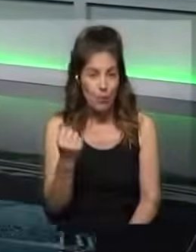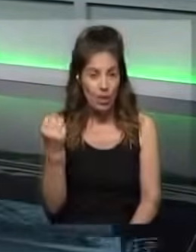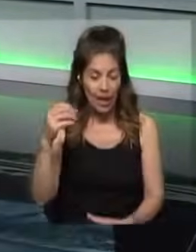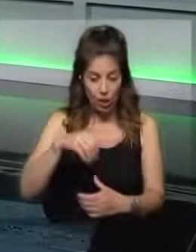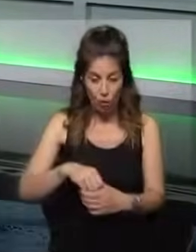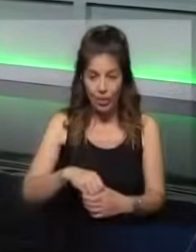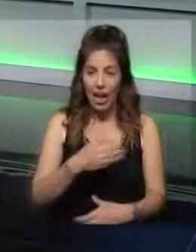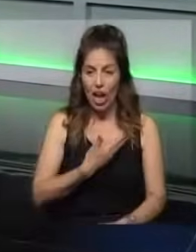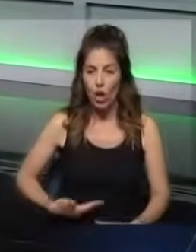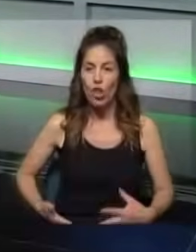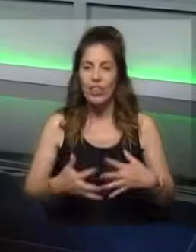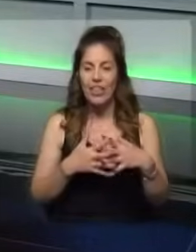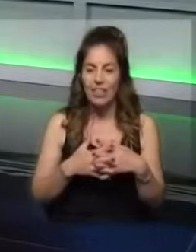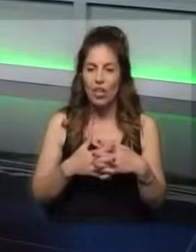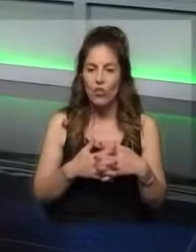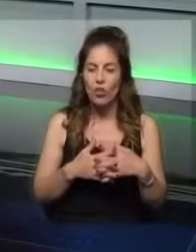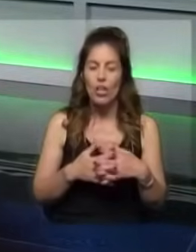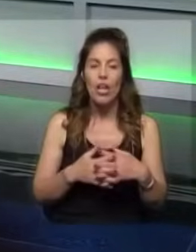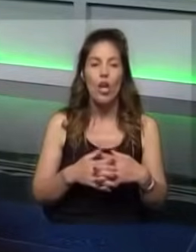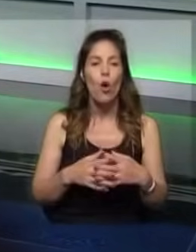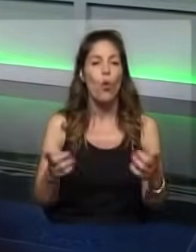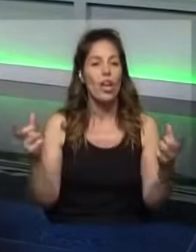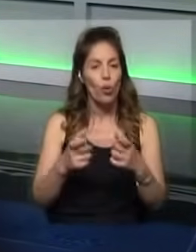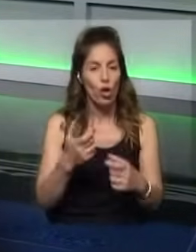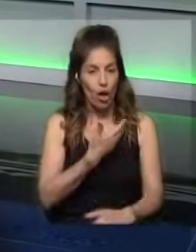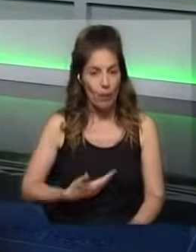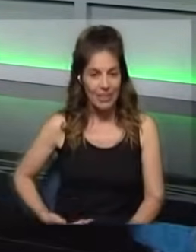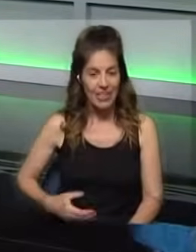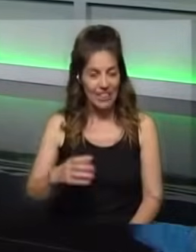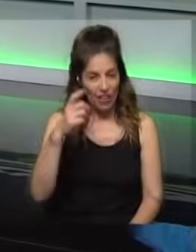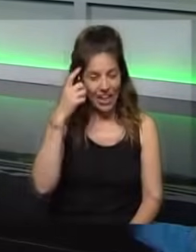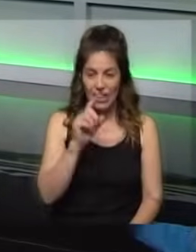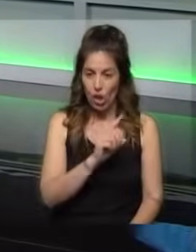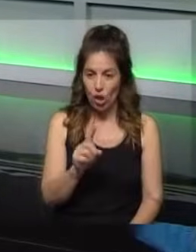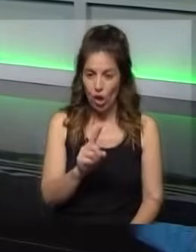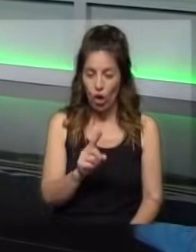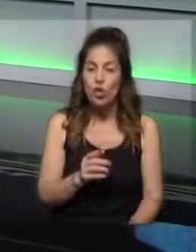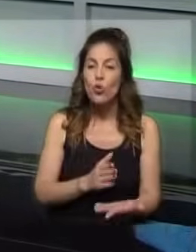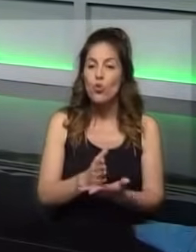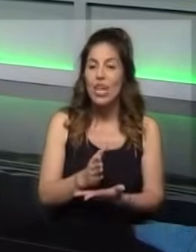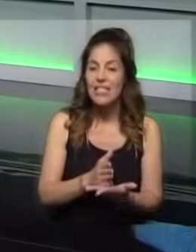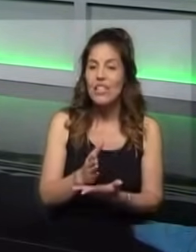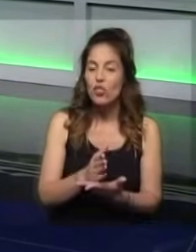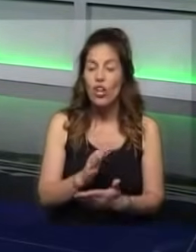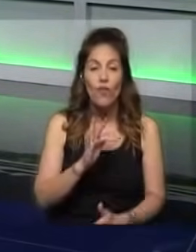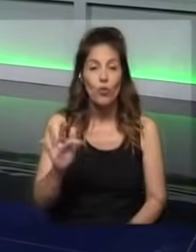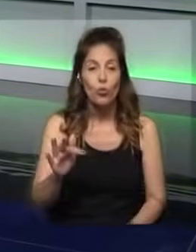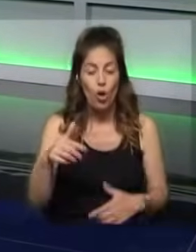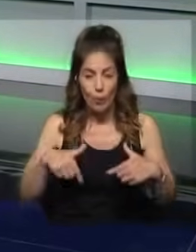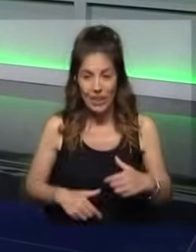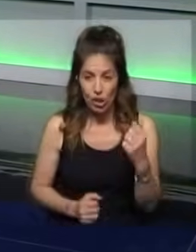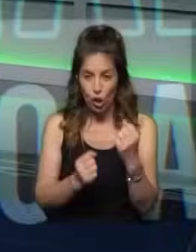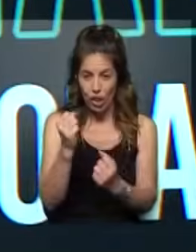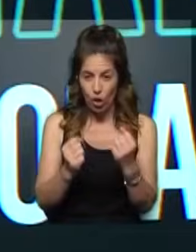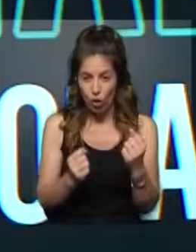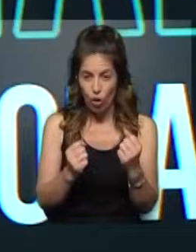y se descartó una reunión con el propio presidente Joe biden paralelamente sus asesores y Su futuro ministro de economía Luis